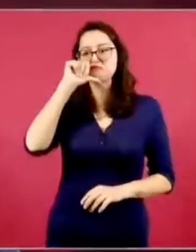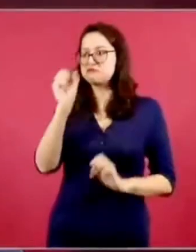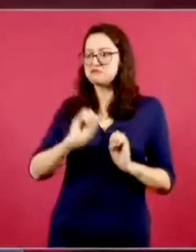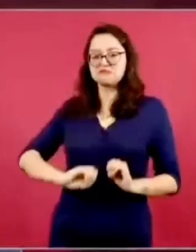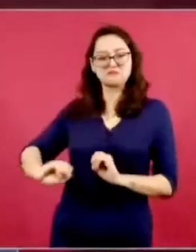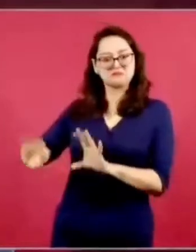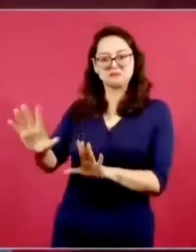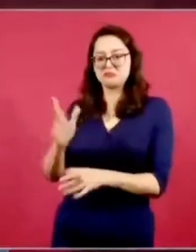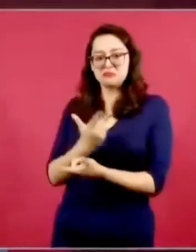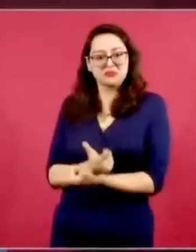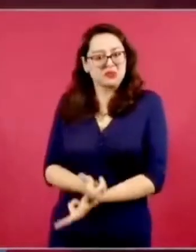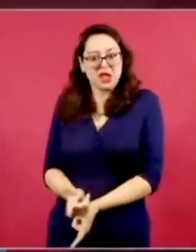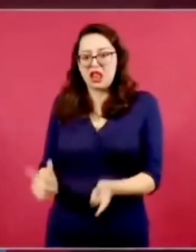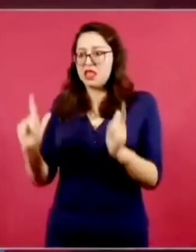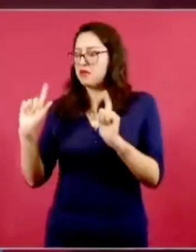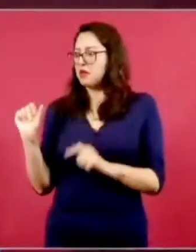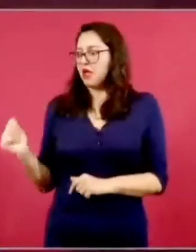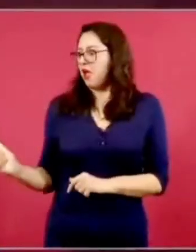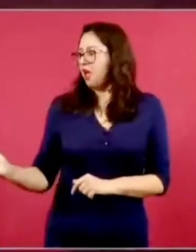porque